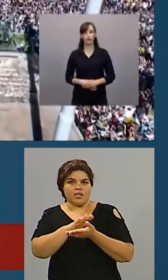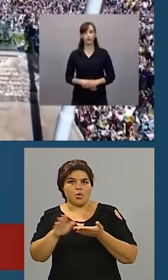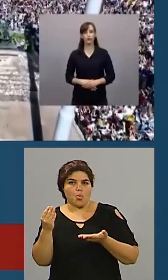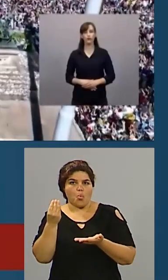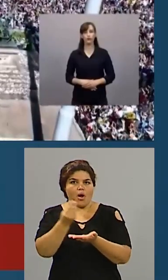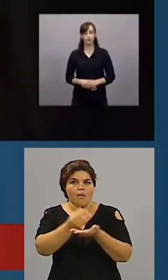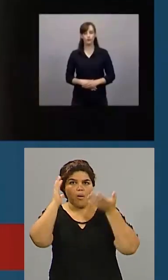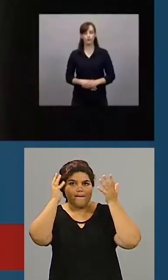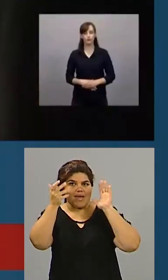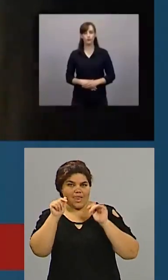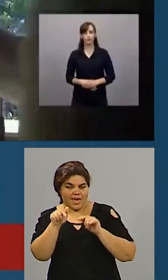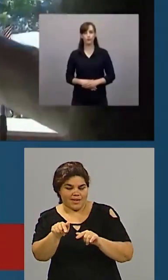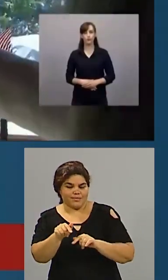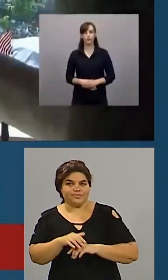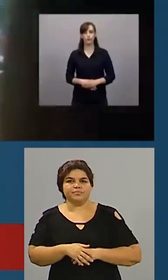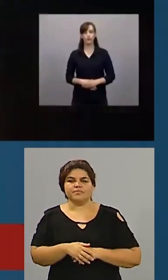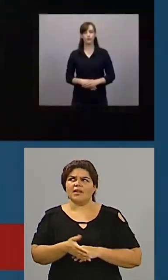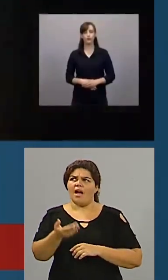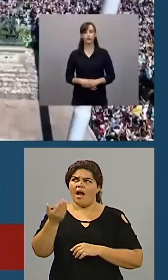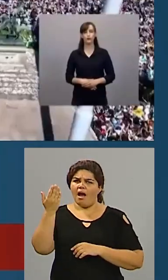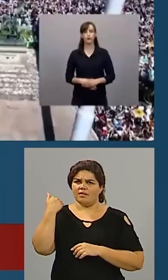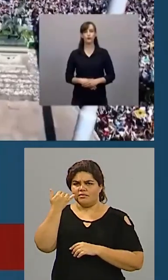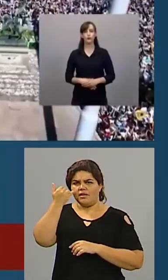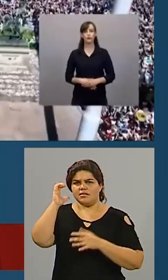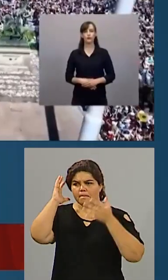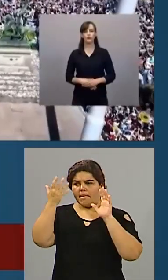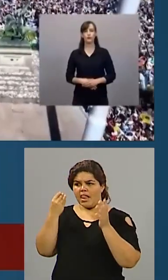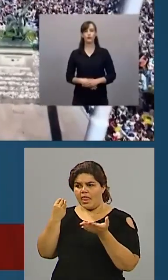Mucho vimos, ¿no? Después de que Milei salió